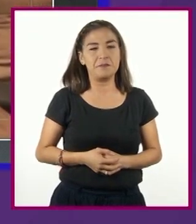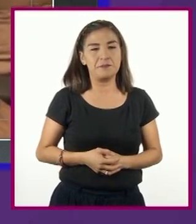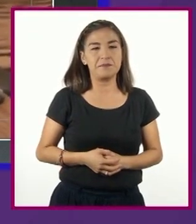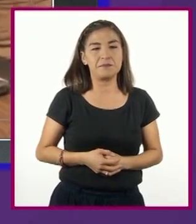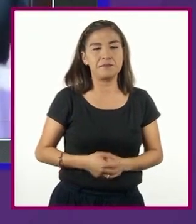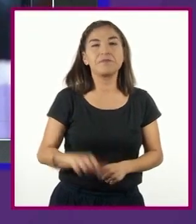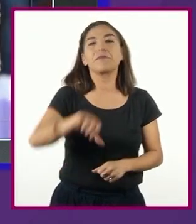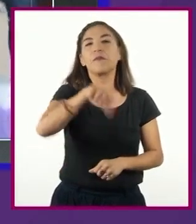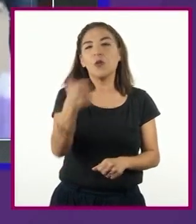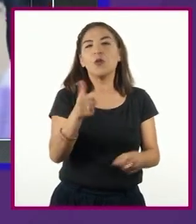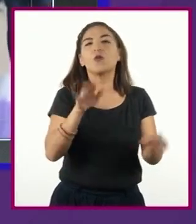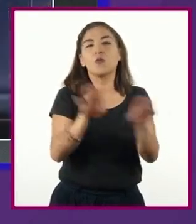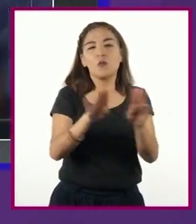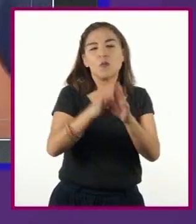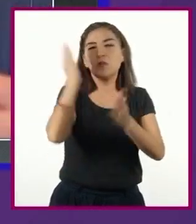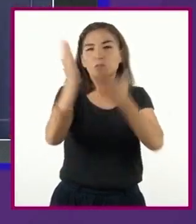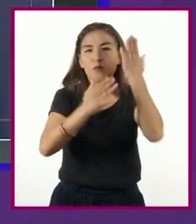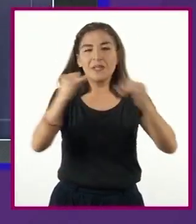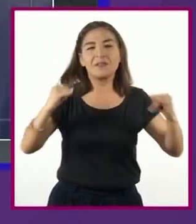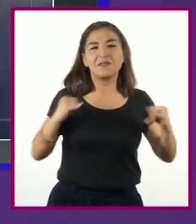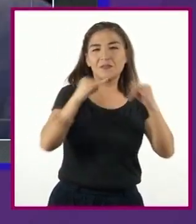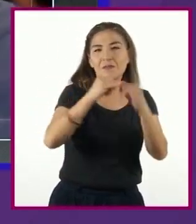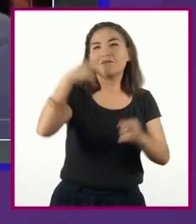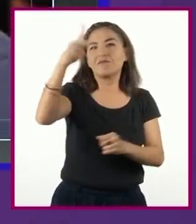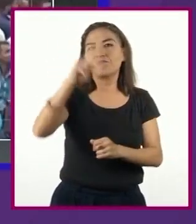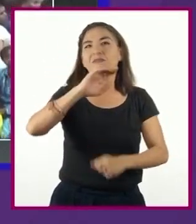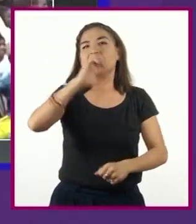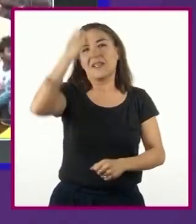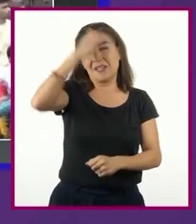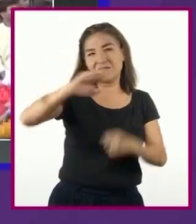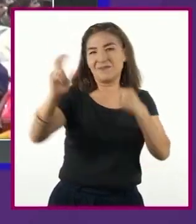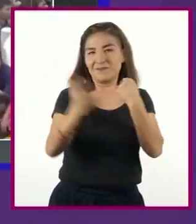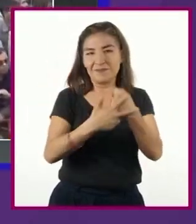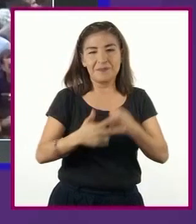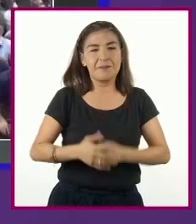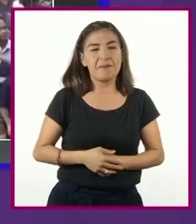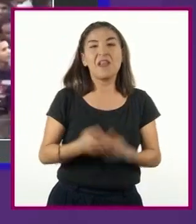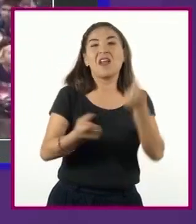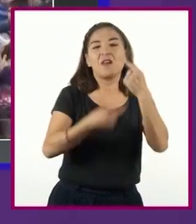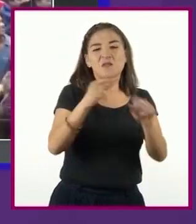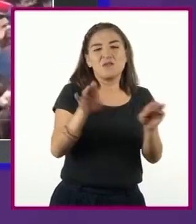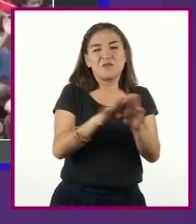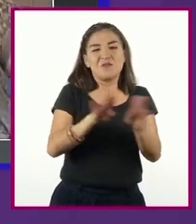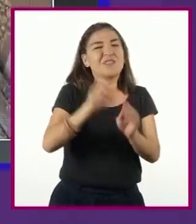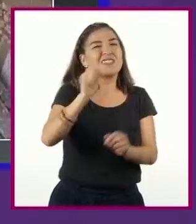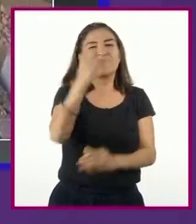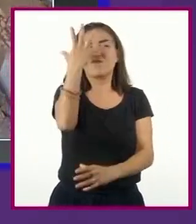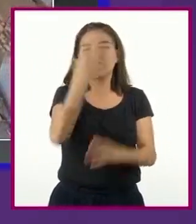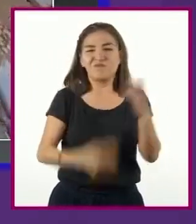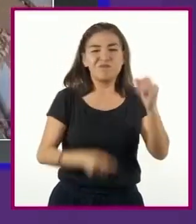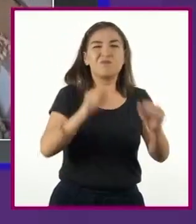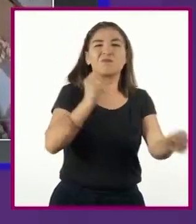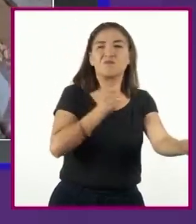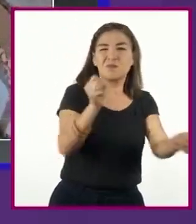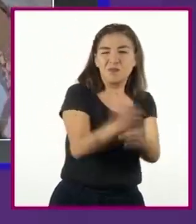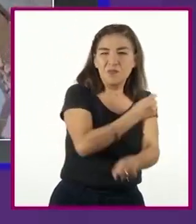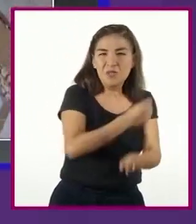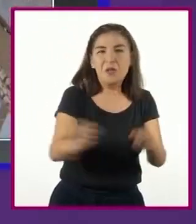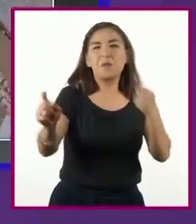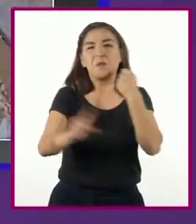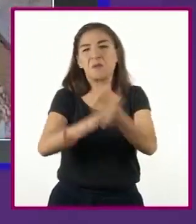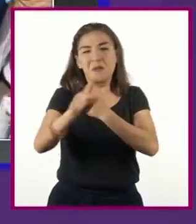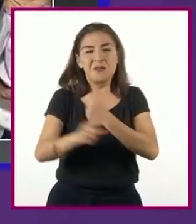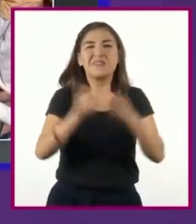Otros buscan laborar o estudiar en una institución extranjera. Algunos más escapan de la sobrepoblación, de la violencia, de